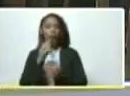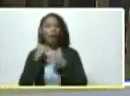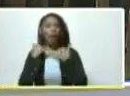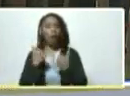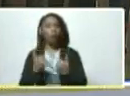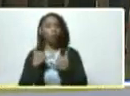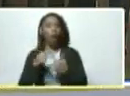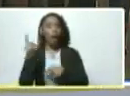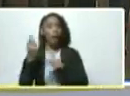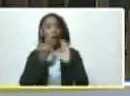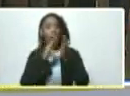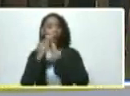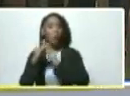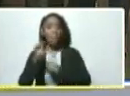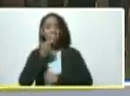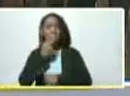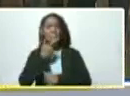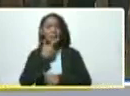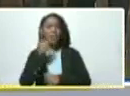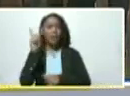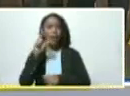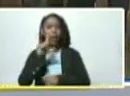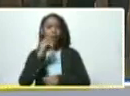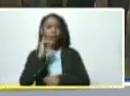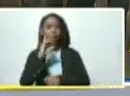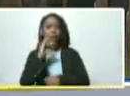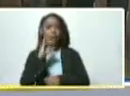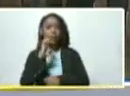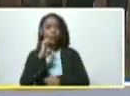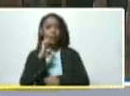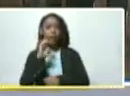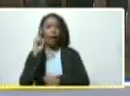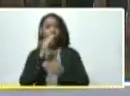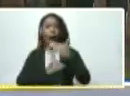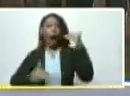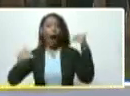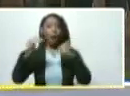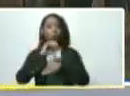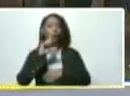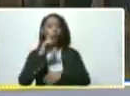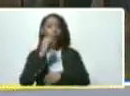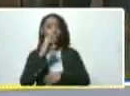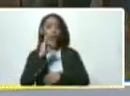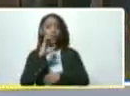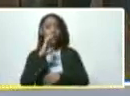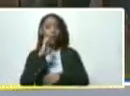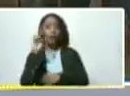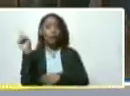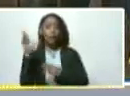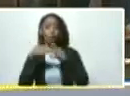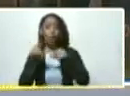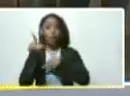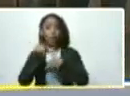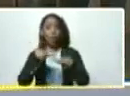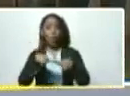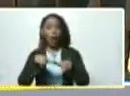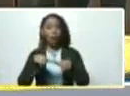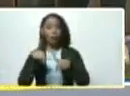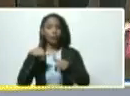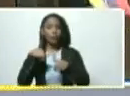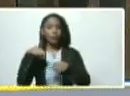Ahí están, en esa comunidad tan bella del Lídice, Altos del Ídice, toda esa zona de